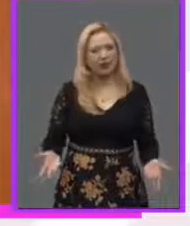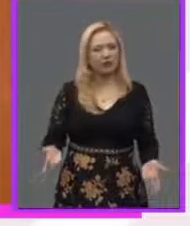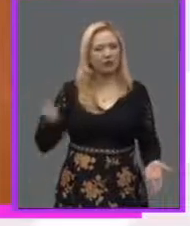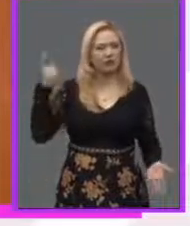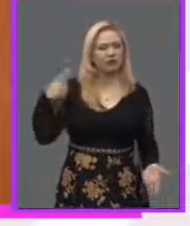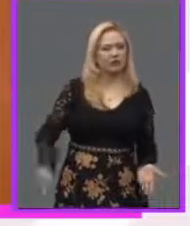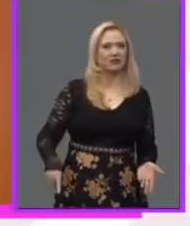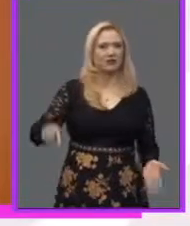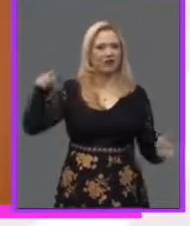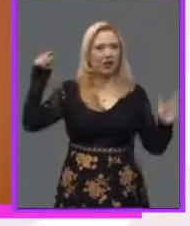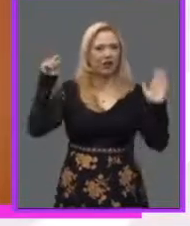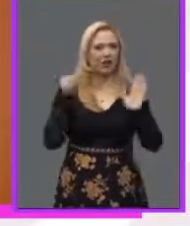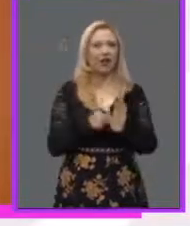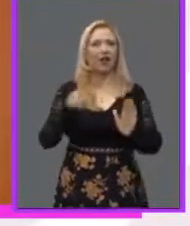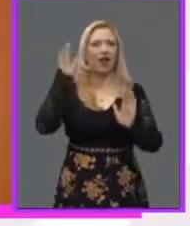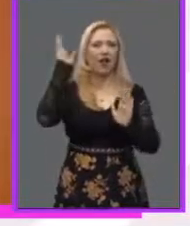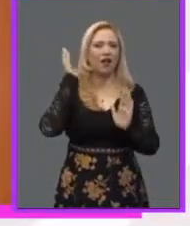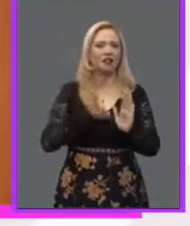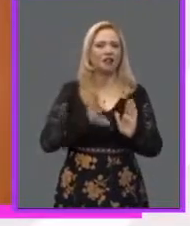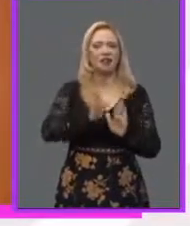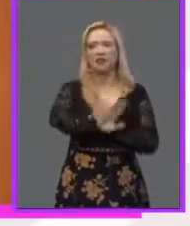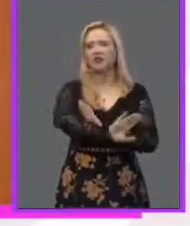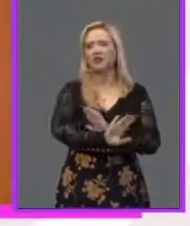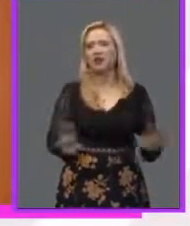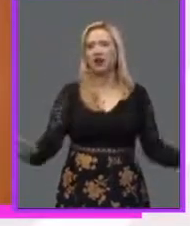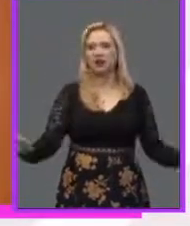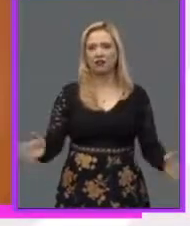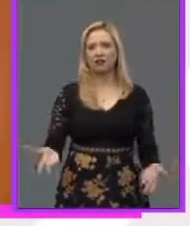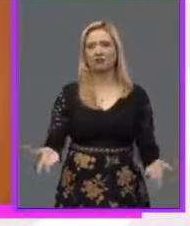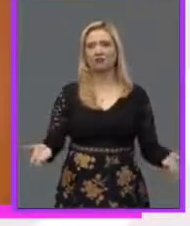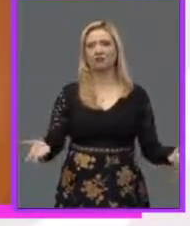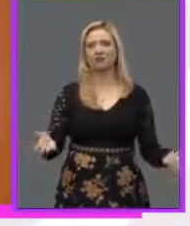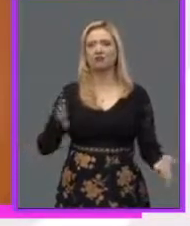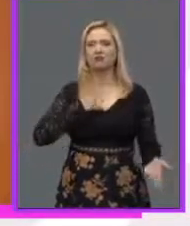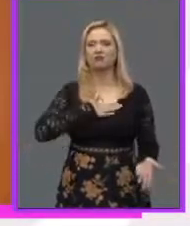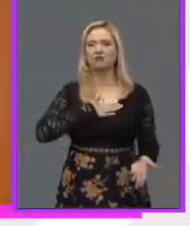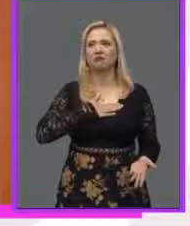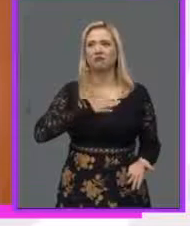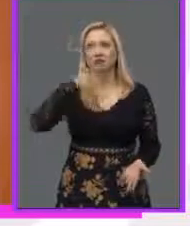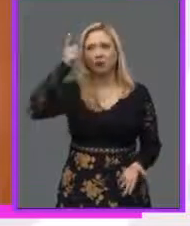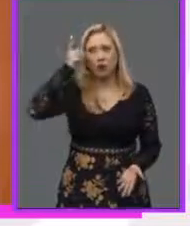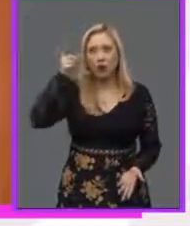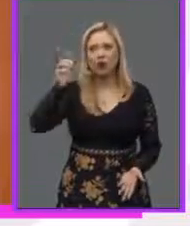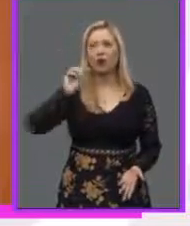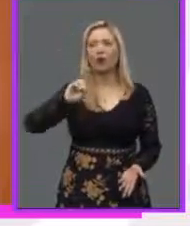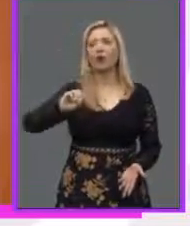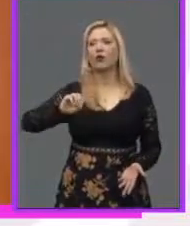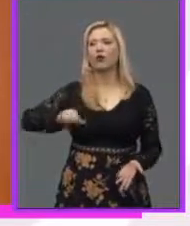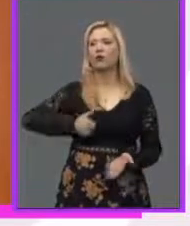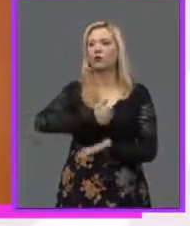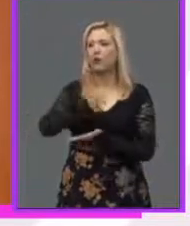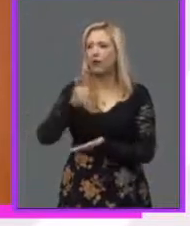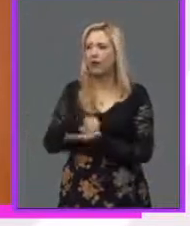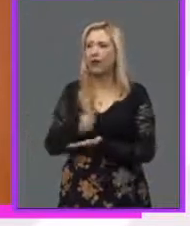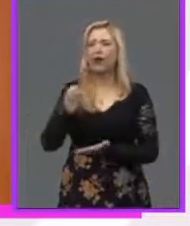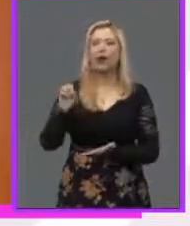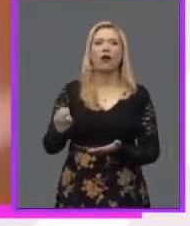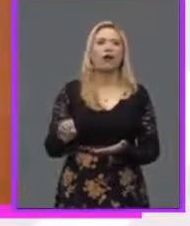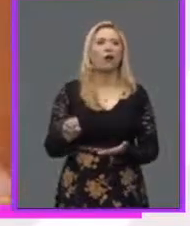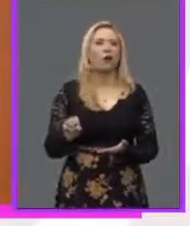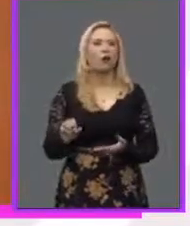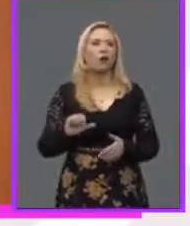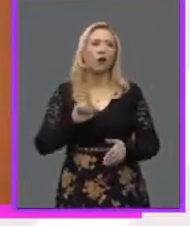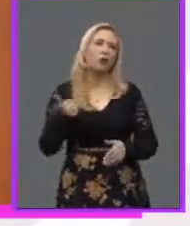un paradigma, pues quizá propio, quizá citadino, por supuesto occidental, que no toma